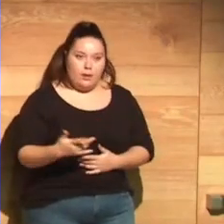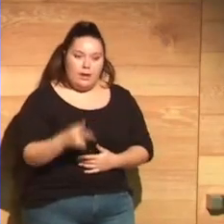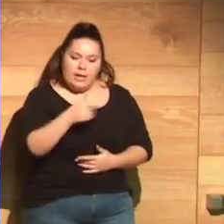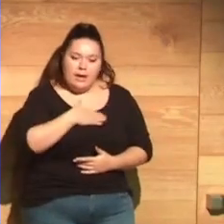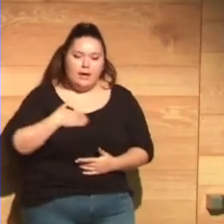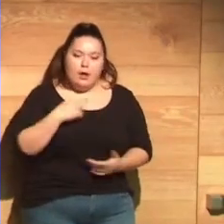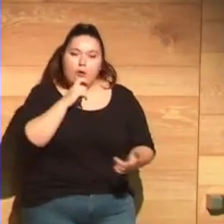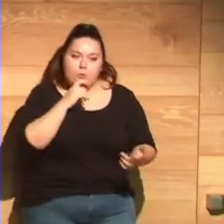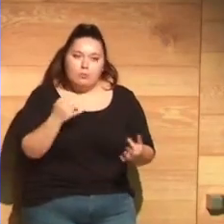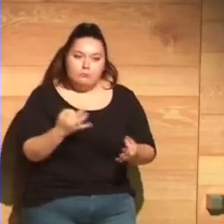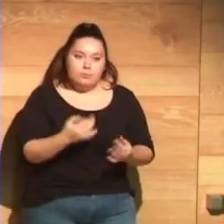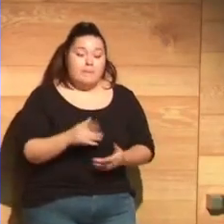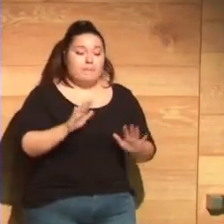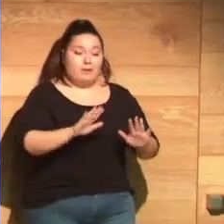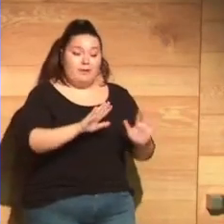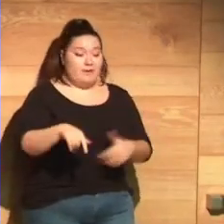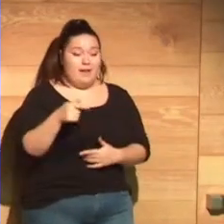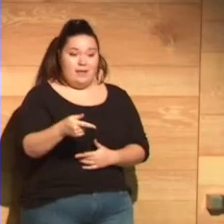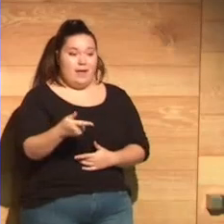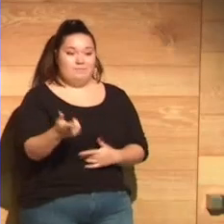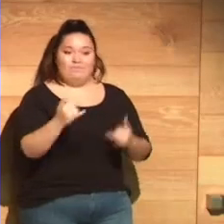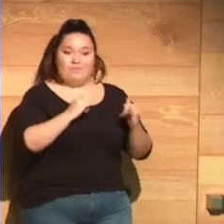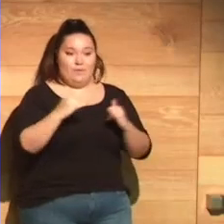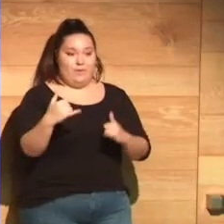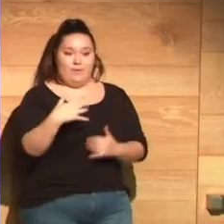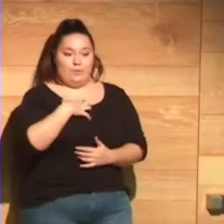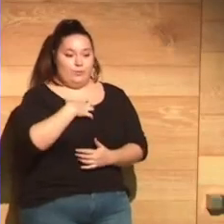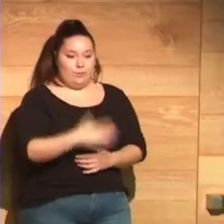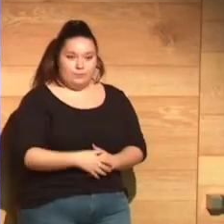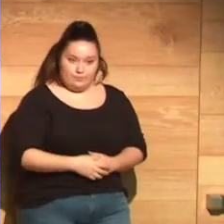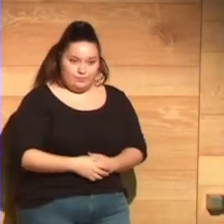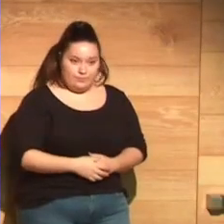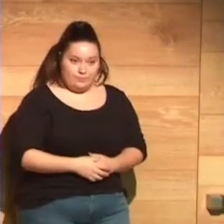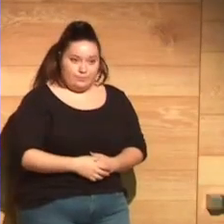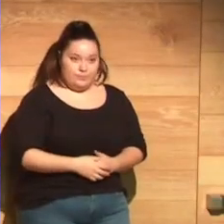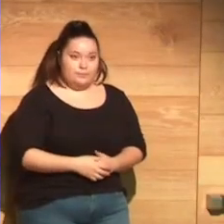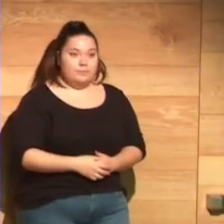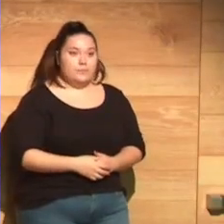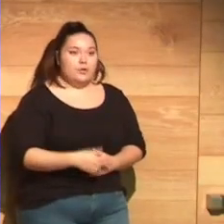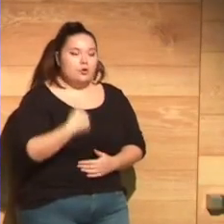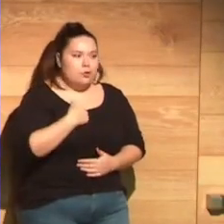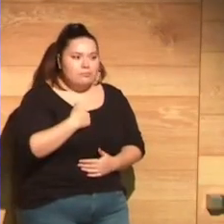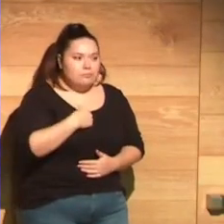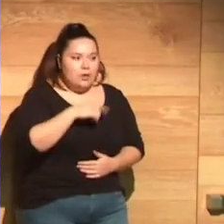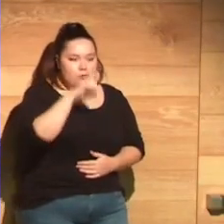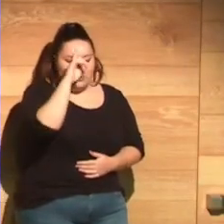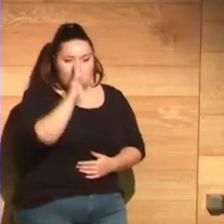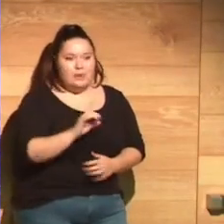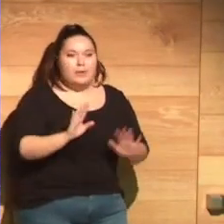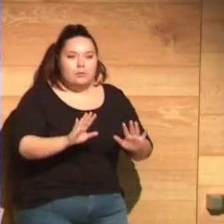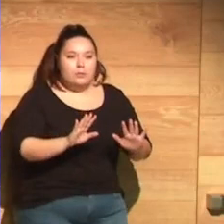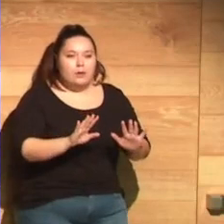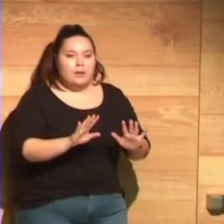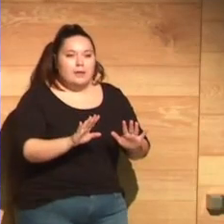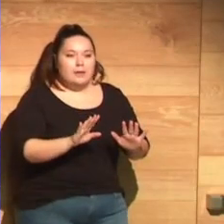el contrato que ella quería y que por desgracia no llegó a disfrutar. Y luego me gusta una cosa que destacas, que eso yo no tenía ni